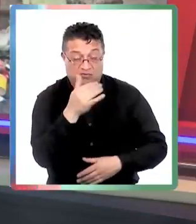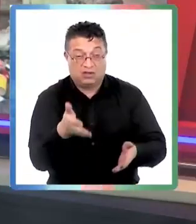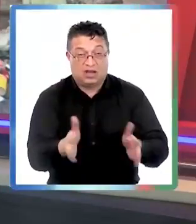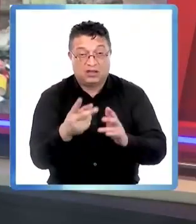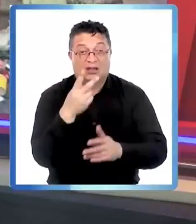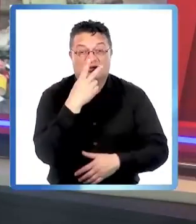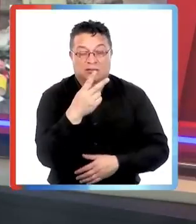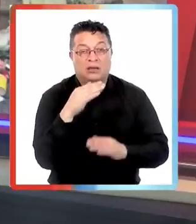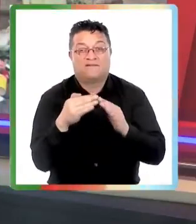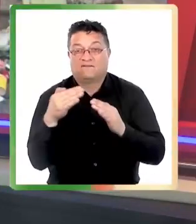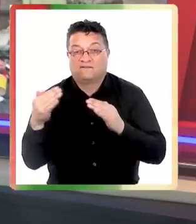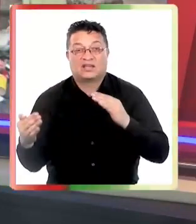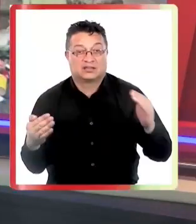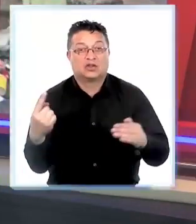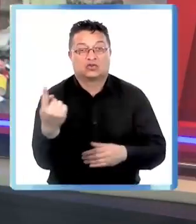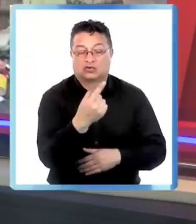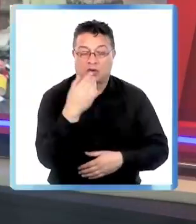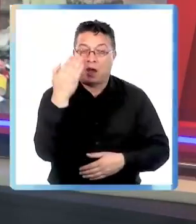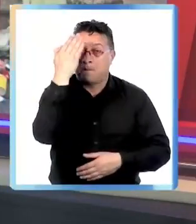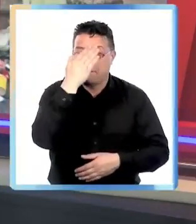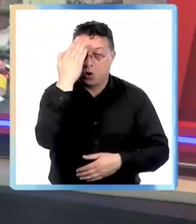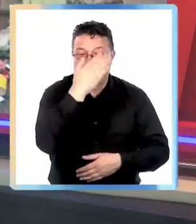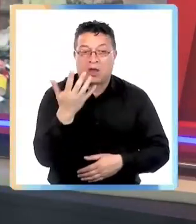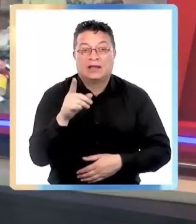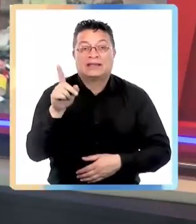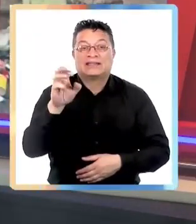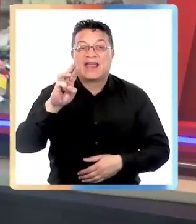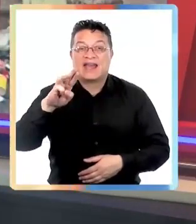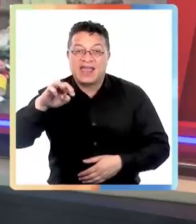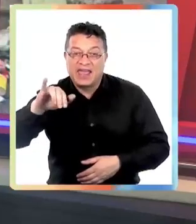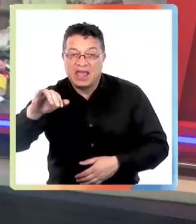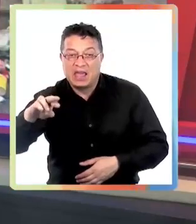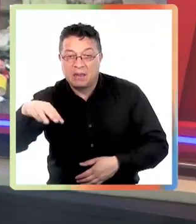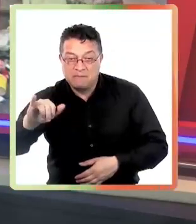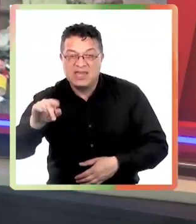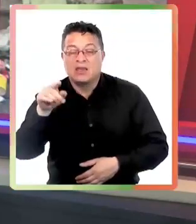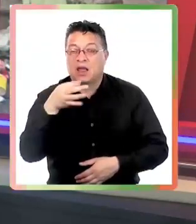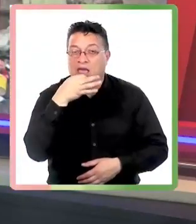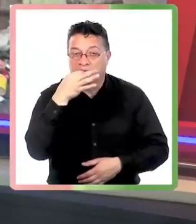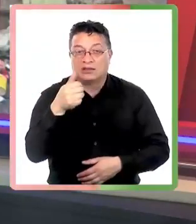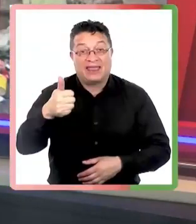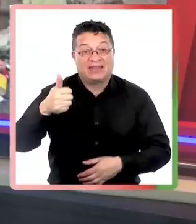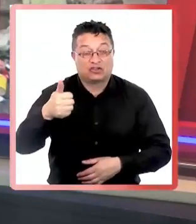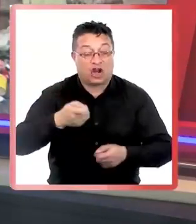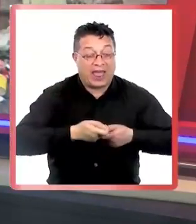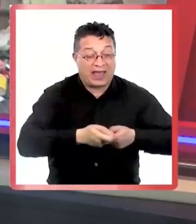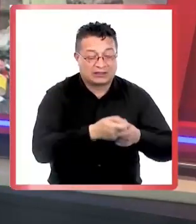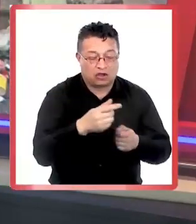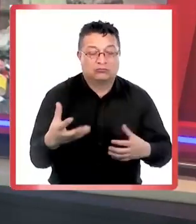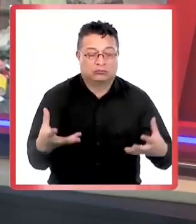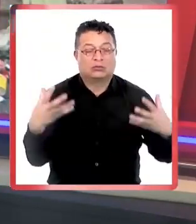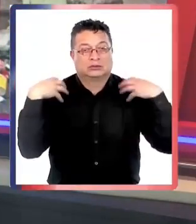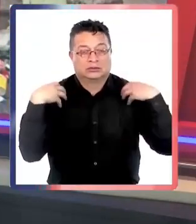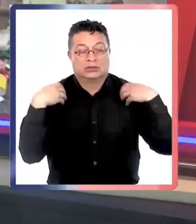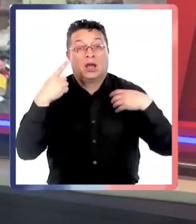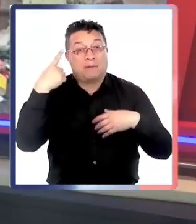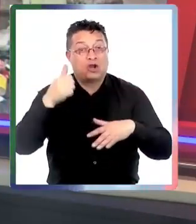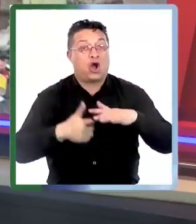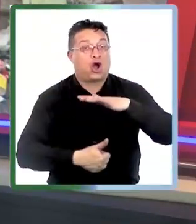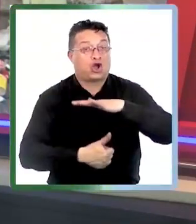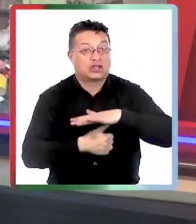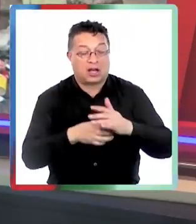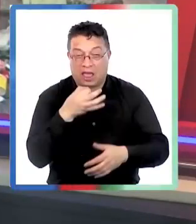las principales avenidas. Los vecinos y vecinas están preocupados. La Seremi de Salud confirma que la Dirección de Aseo asumirá la tarea,